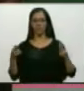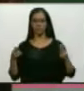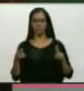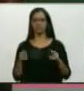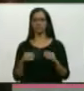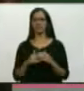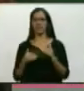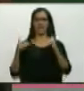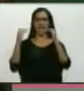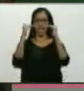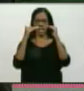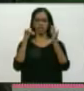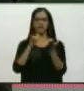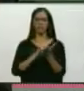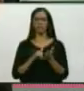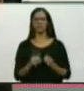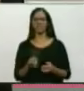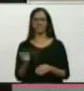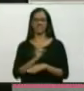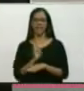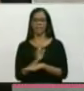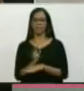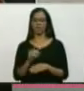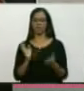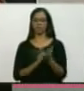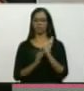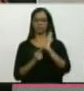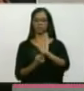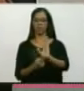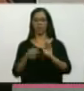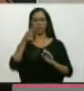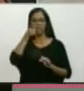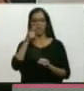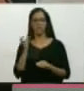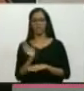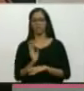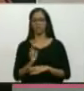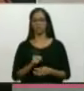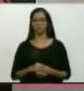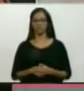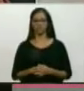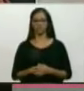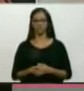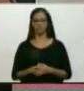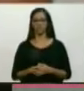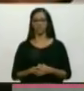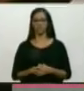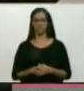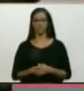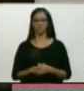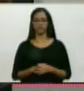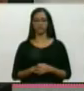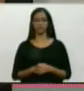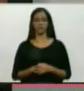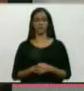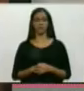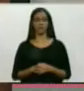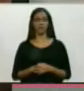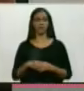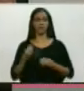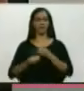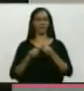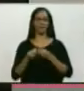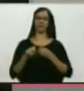Alto, en el aeropuerto del Alto, enseguida le entregaron una citación de la fiscalía. De una vez. De una vez. Y van a abrir